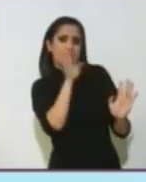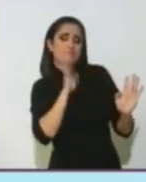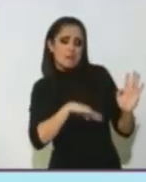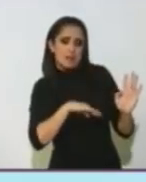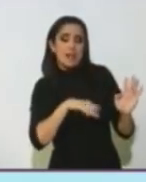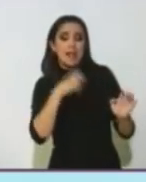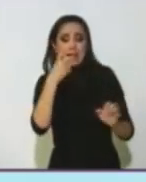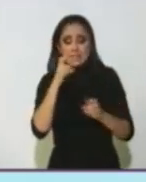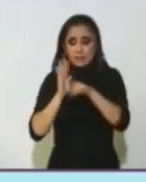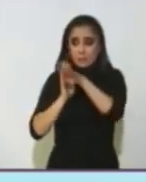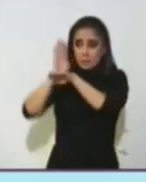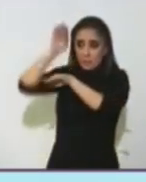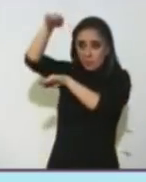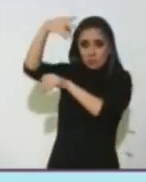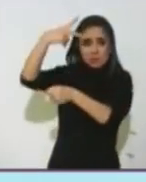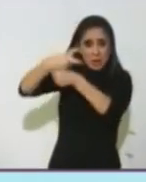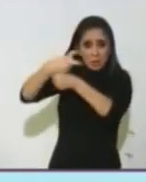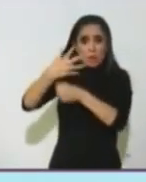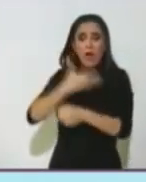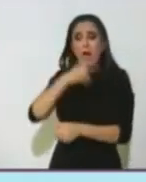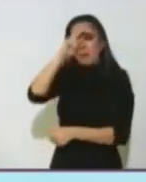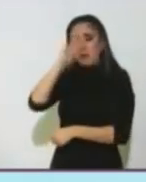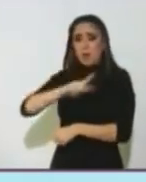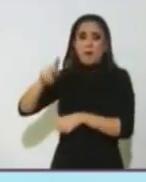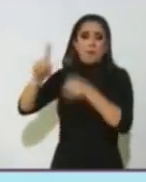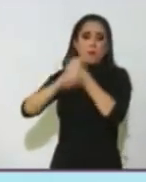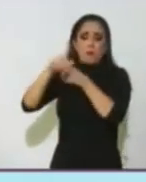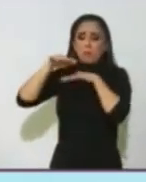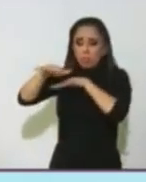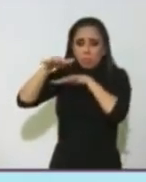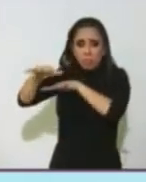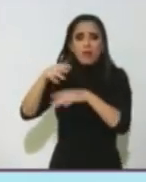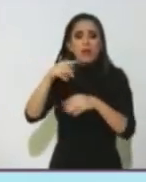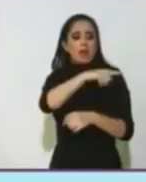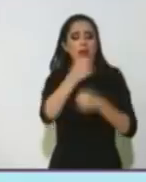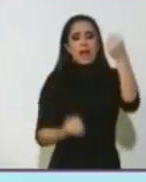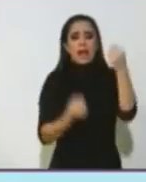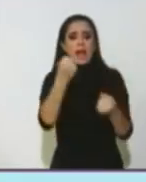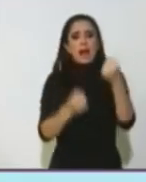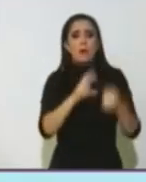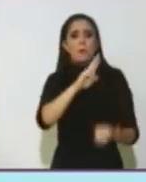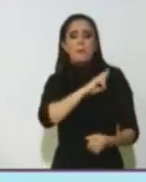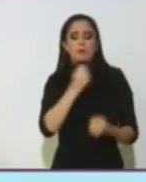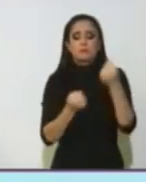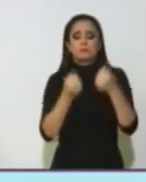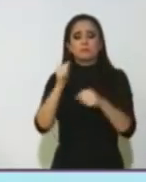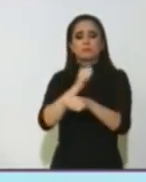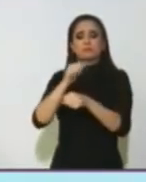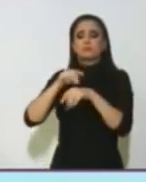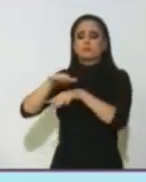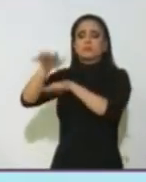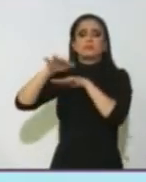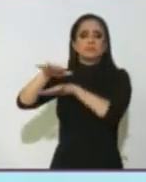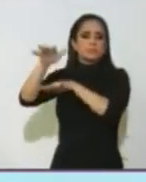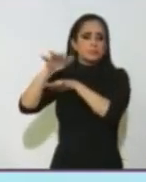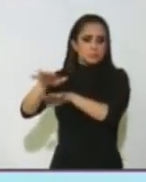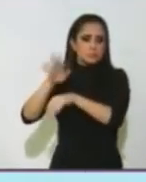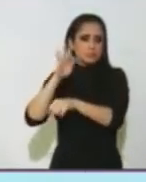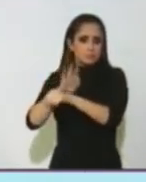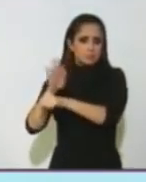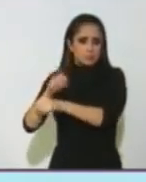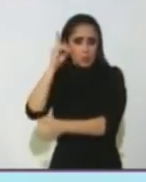insisto trajo más caos privilegio el auto particular y hoy estamos padeciendo ese olvido del transporte público